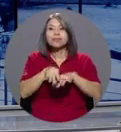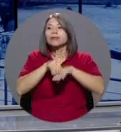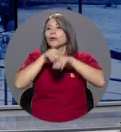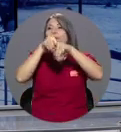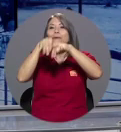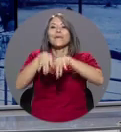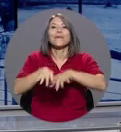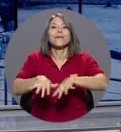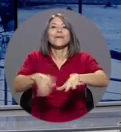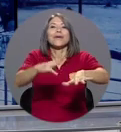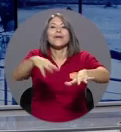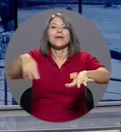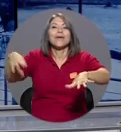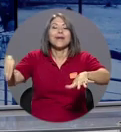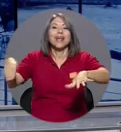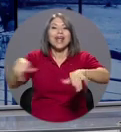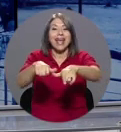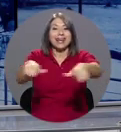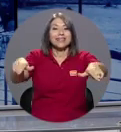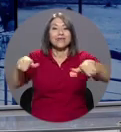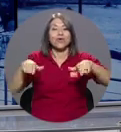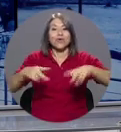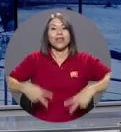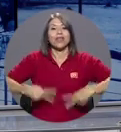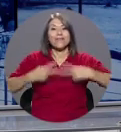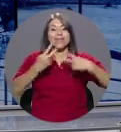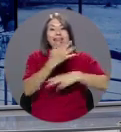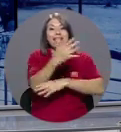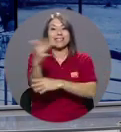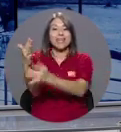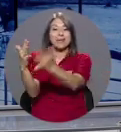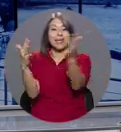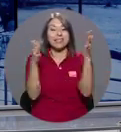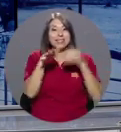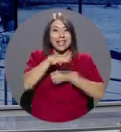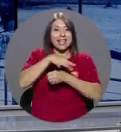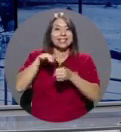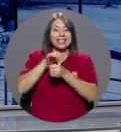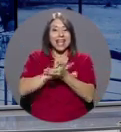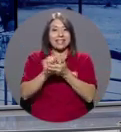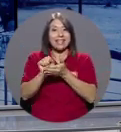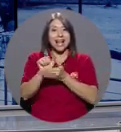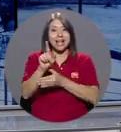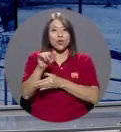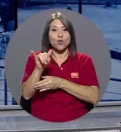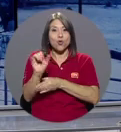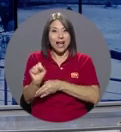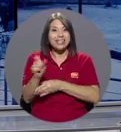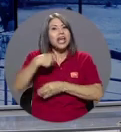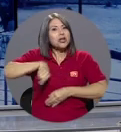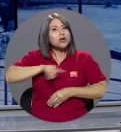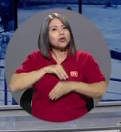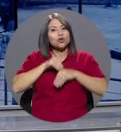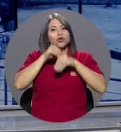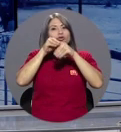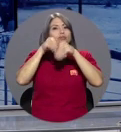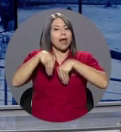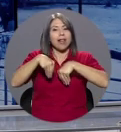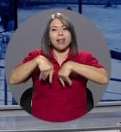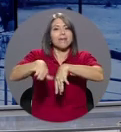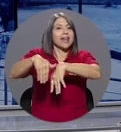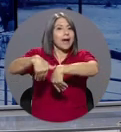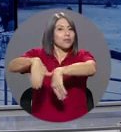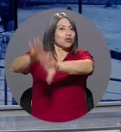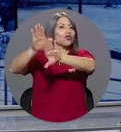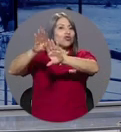en el refugio de vida silvestre Isla San Lucas, Ahí liberamos esa cantidad y